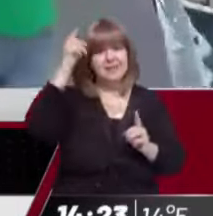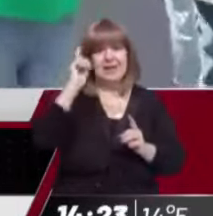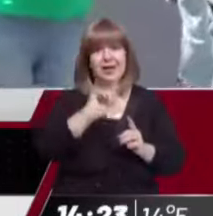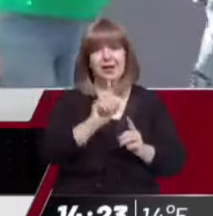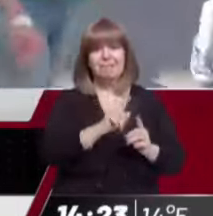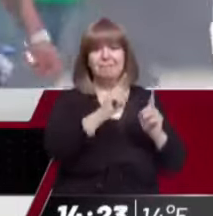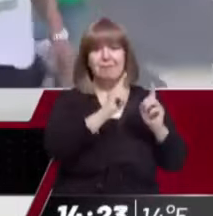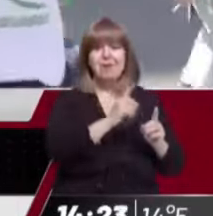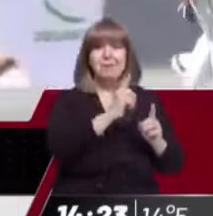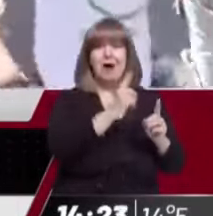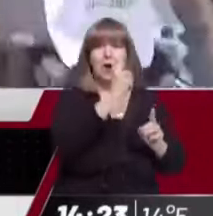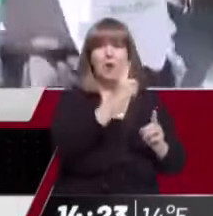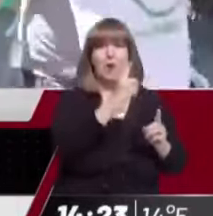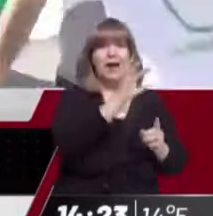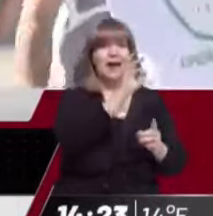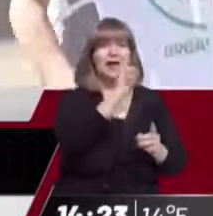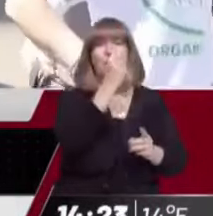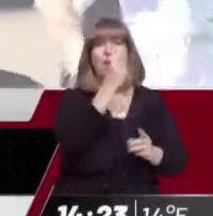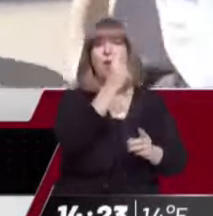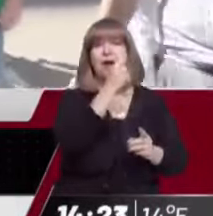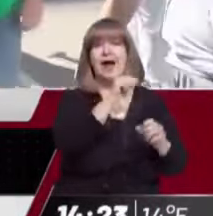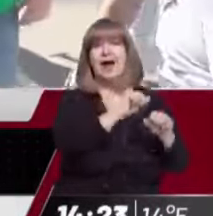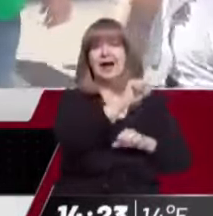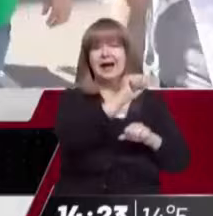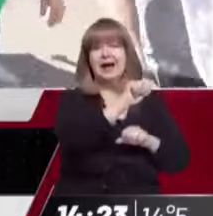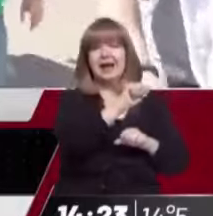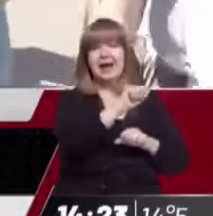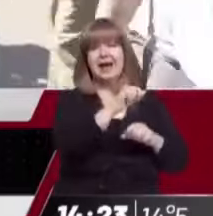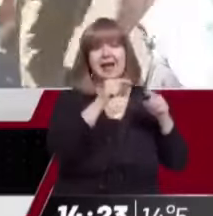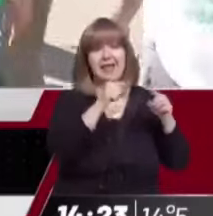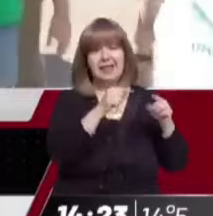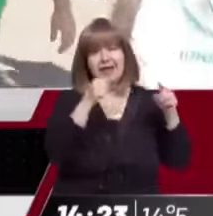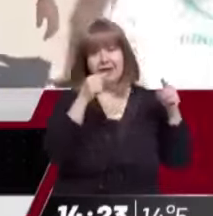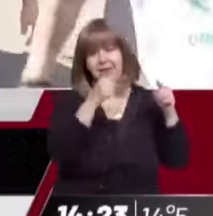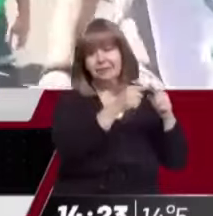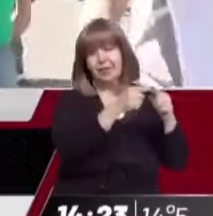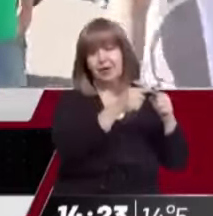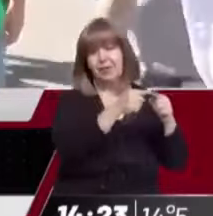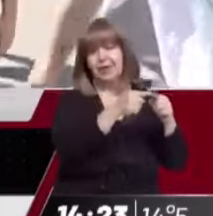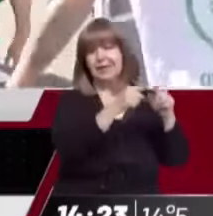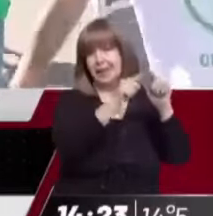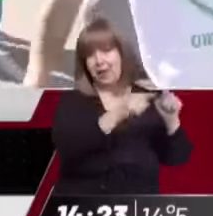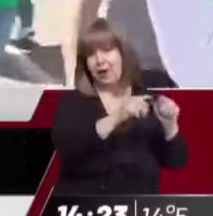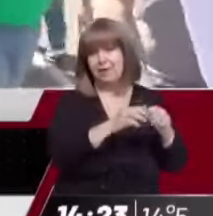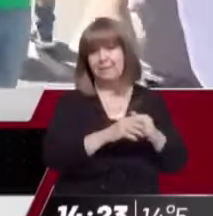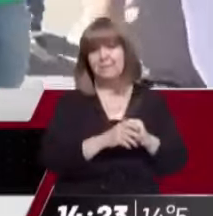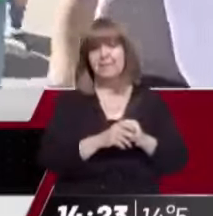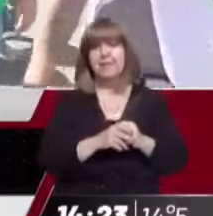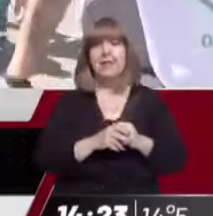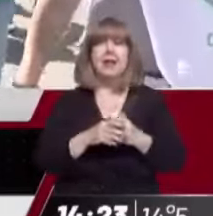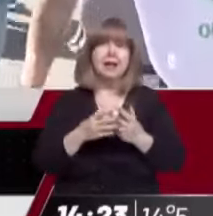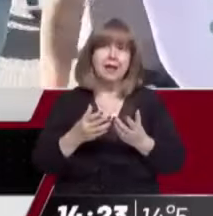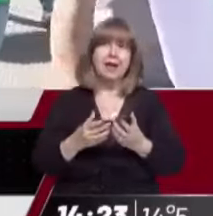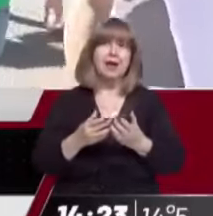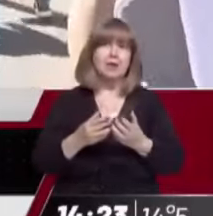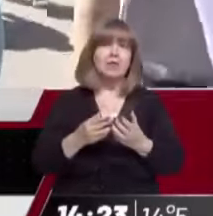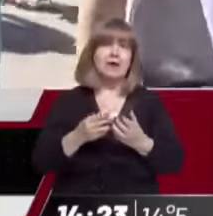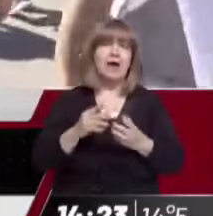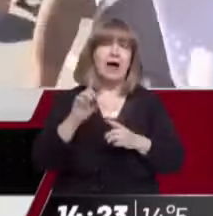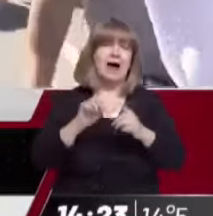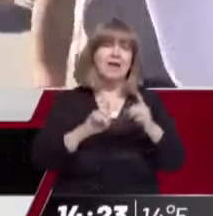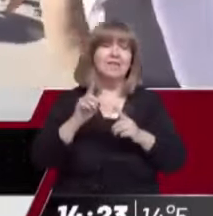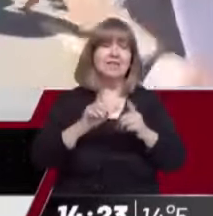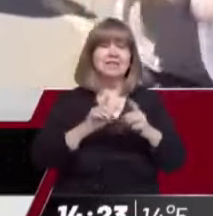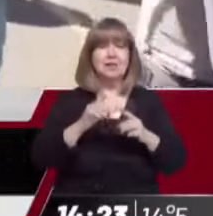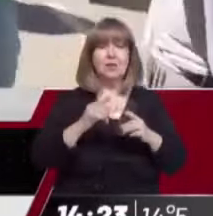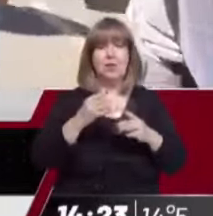eso? Es que creo que, o sea, cada persona tiene sus realidades, condiciones. Hay gente que trabaja, hay gente que a mitad de la carrera se casa, tiene